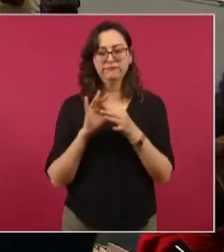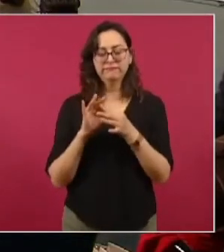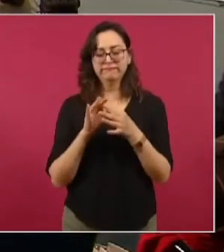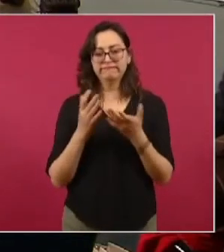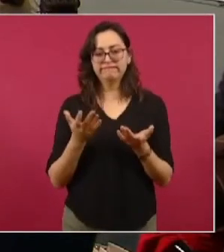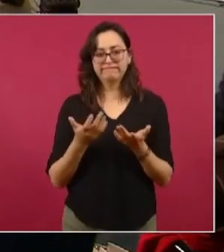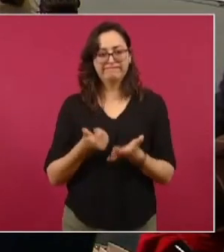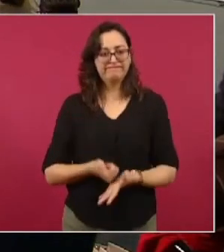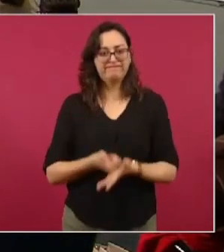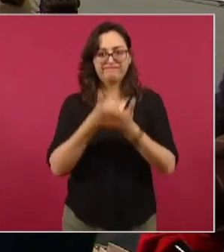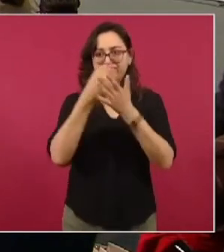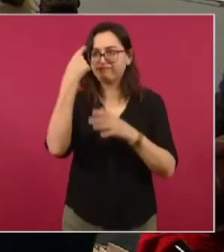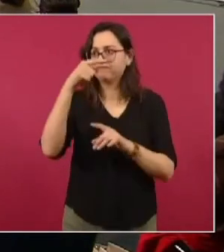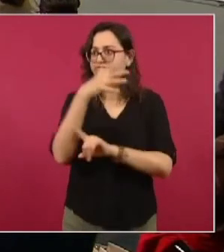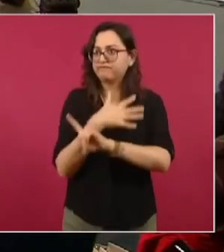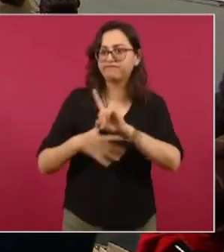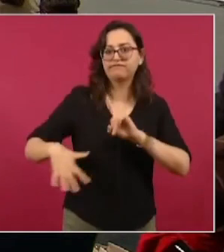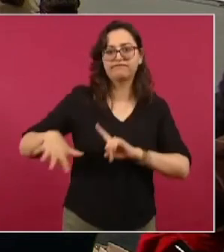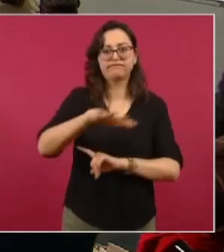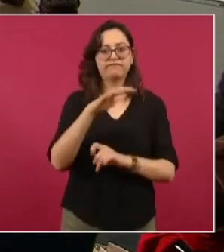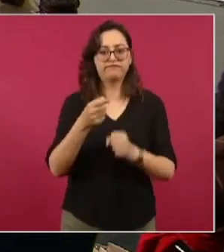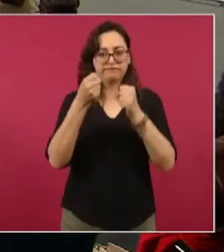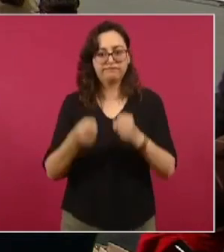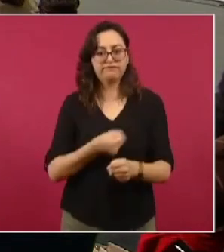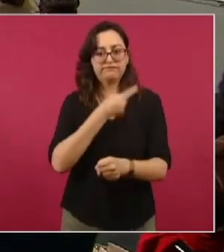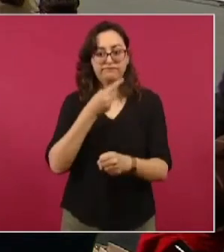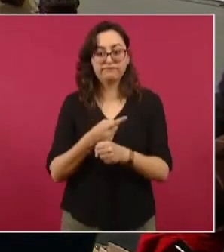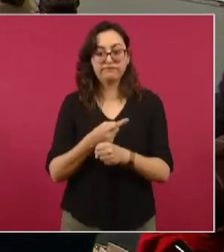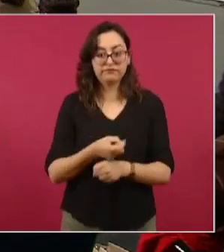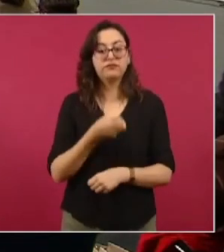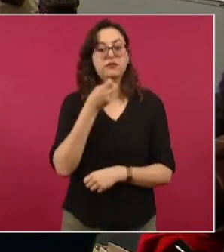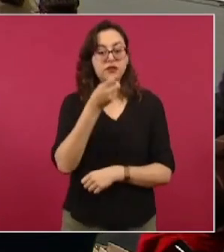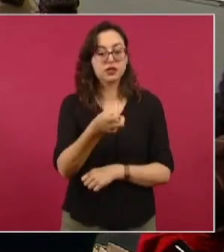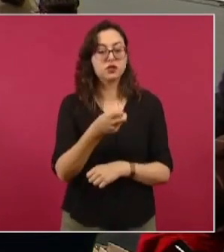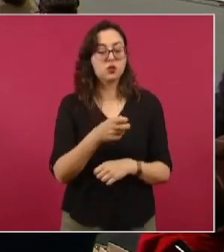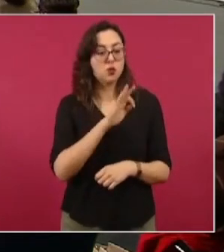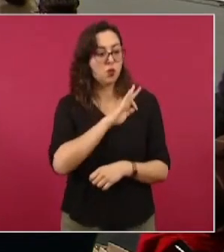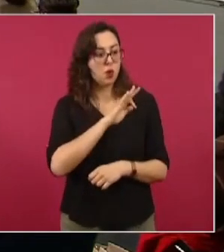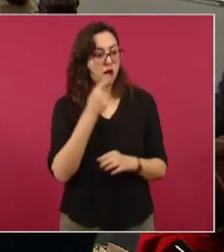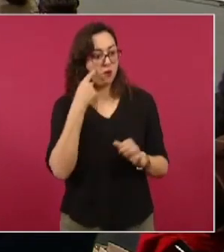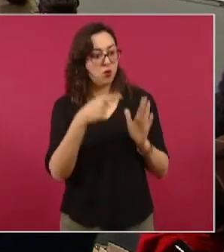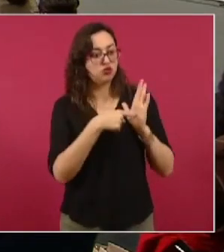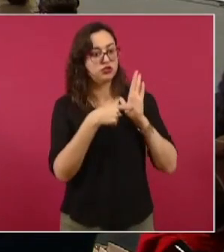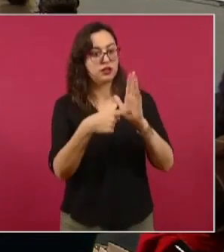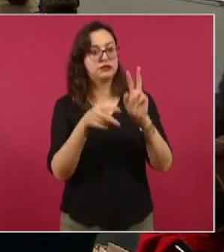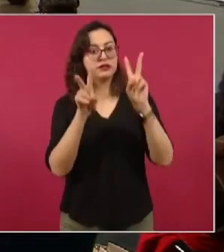seguridad social entonces estamos en eso no pones lo de Calderón